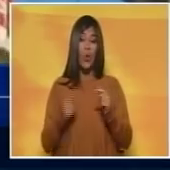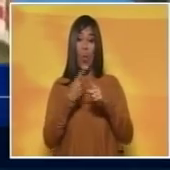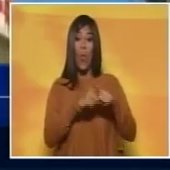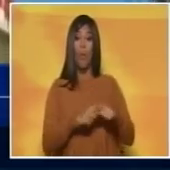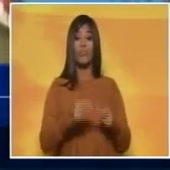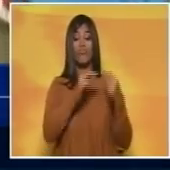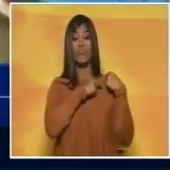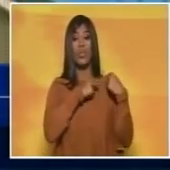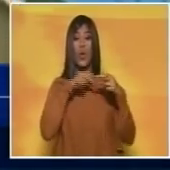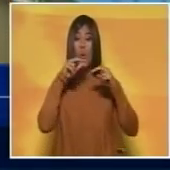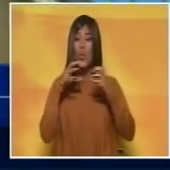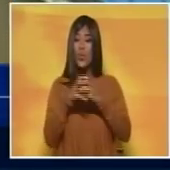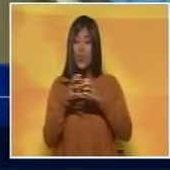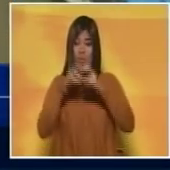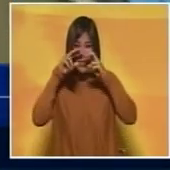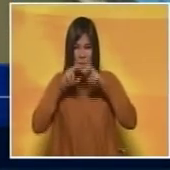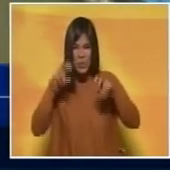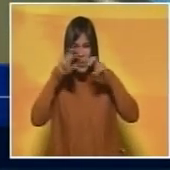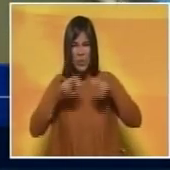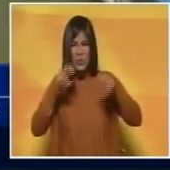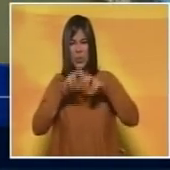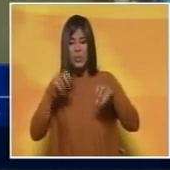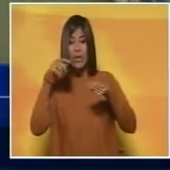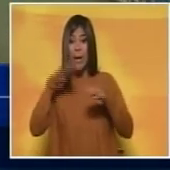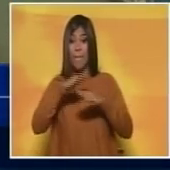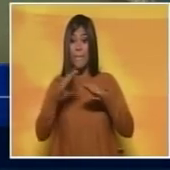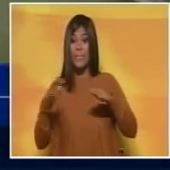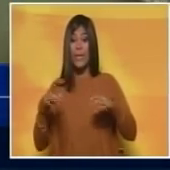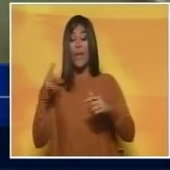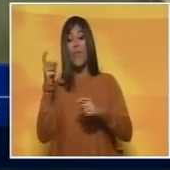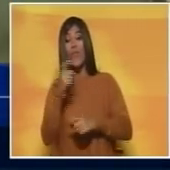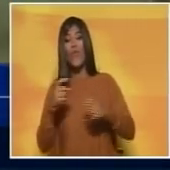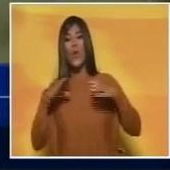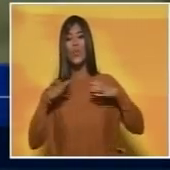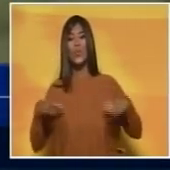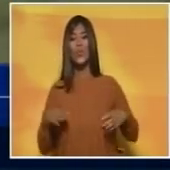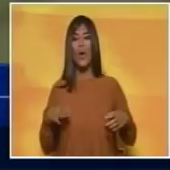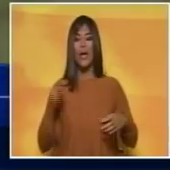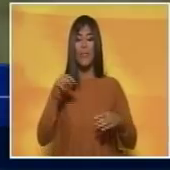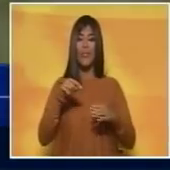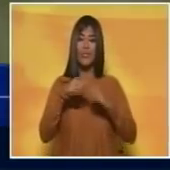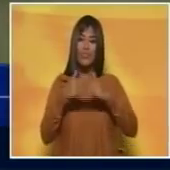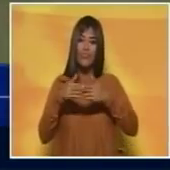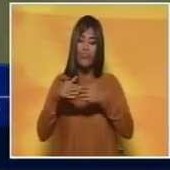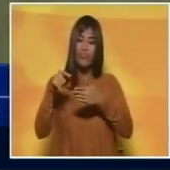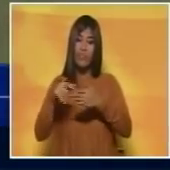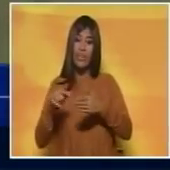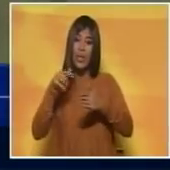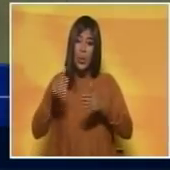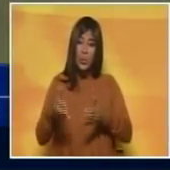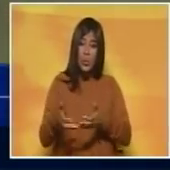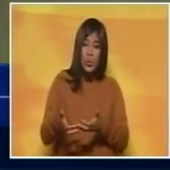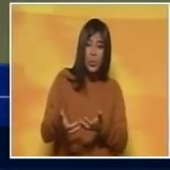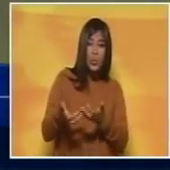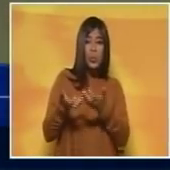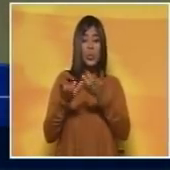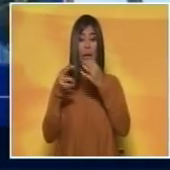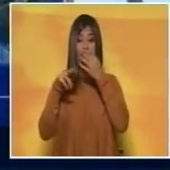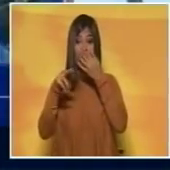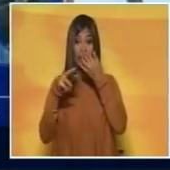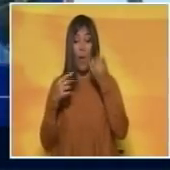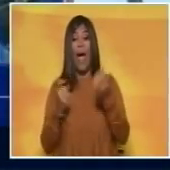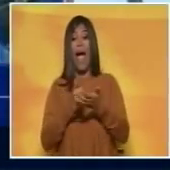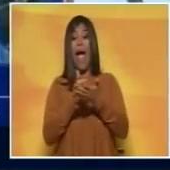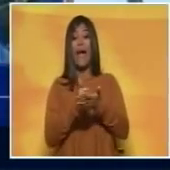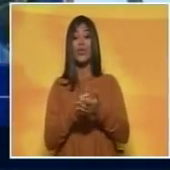Un grupo de buzos tiene la tarea de localizar los otros cuerpos entre los restos de la embarcación que fue levantada del fondo del río con la